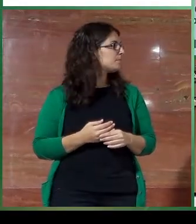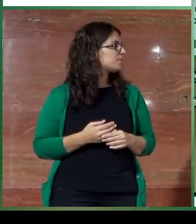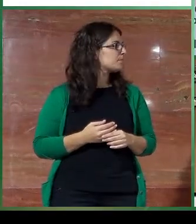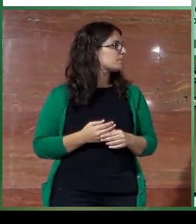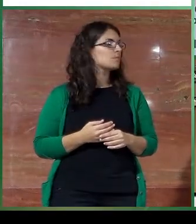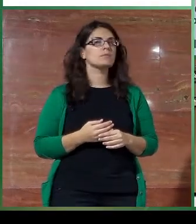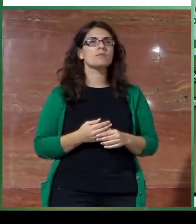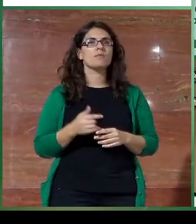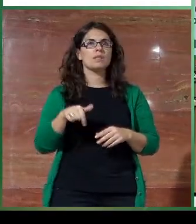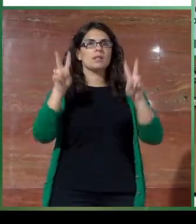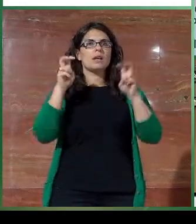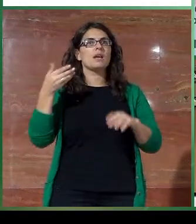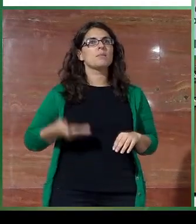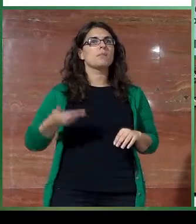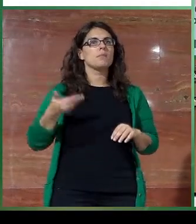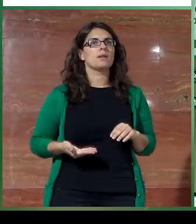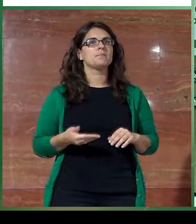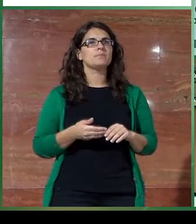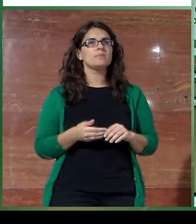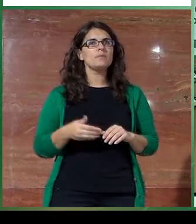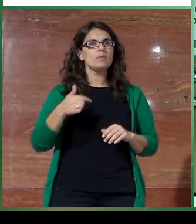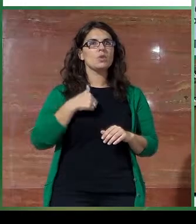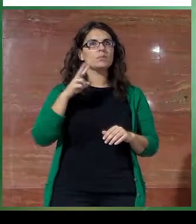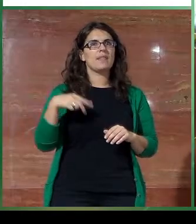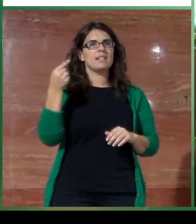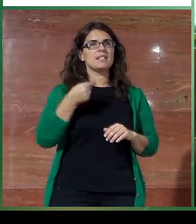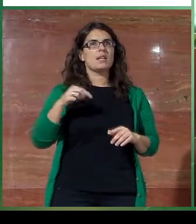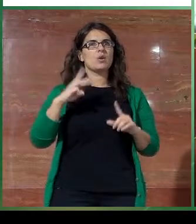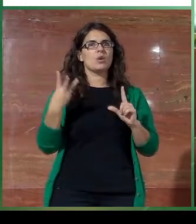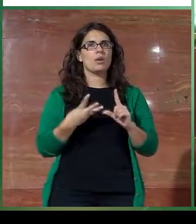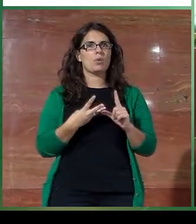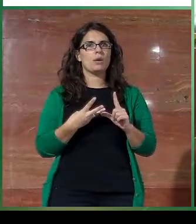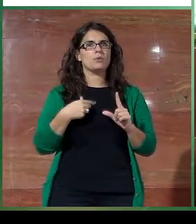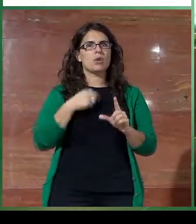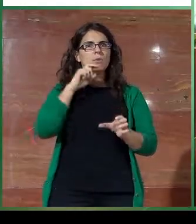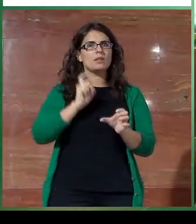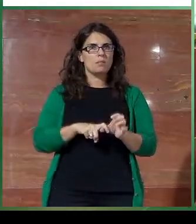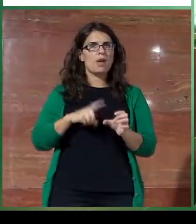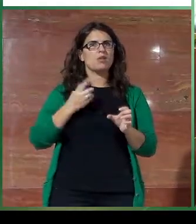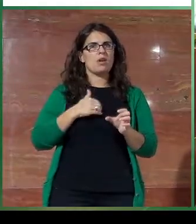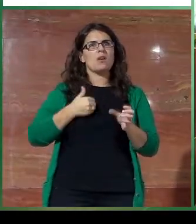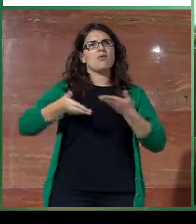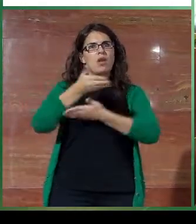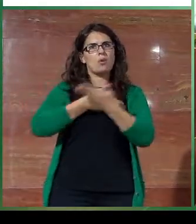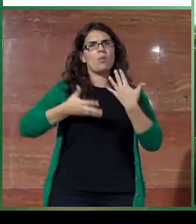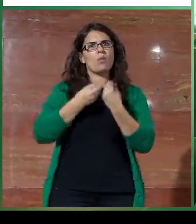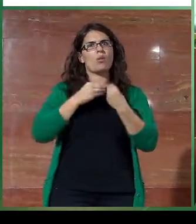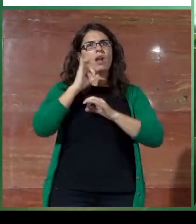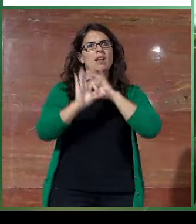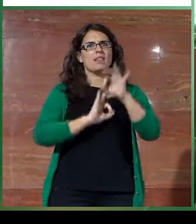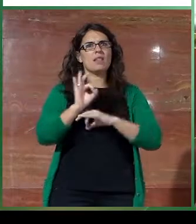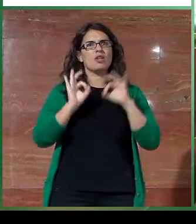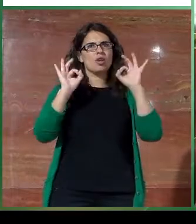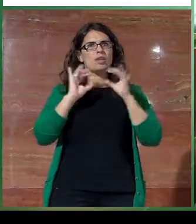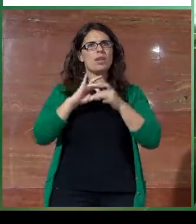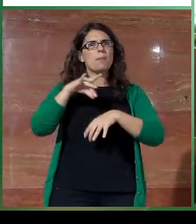Es un tema muy importante. Yo he sido diseñador web, he estado participando y colaborando con una organización española de médicos